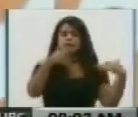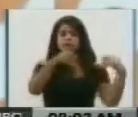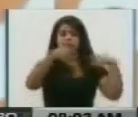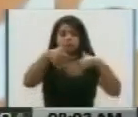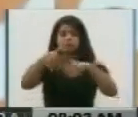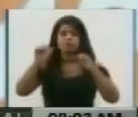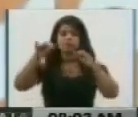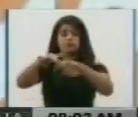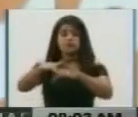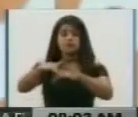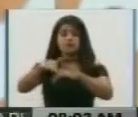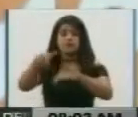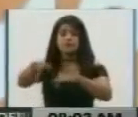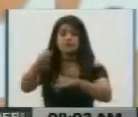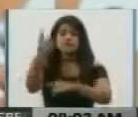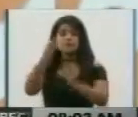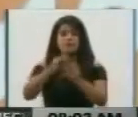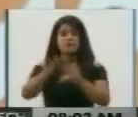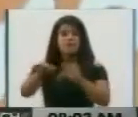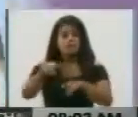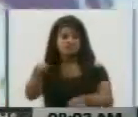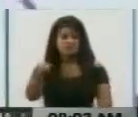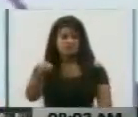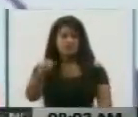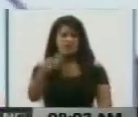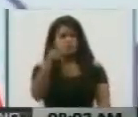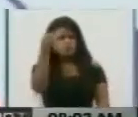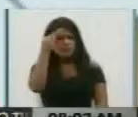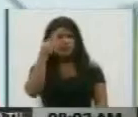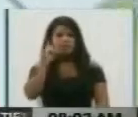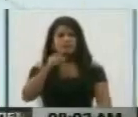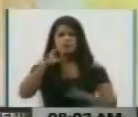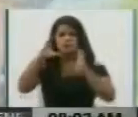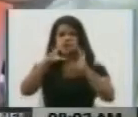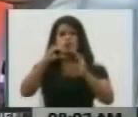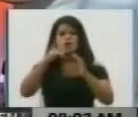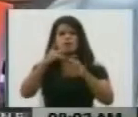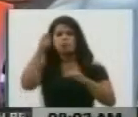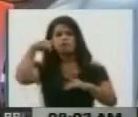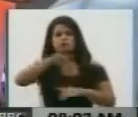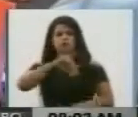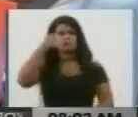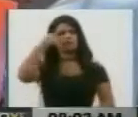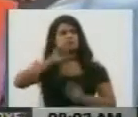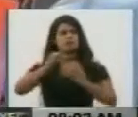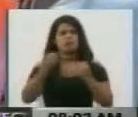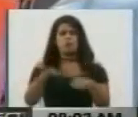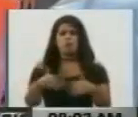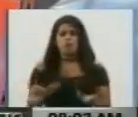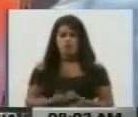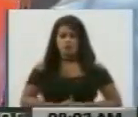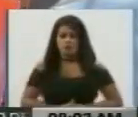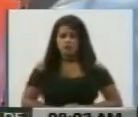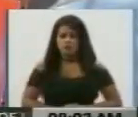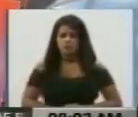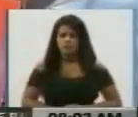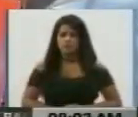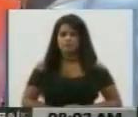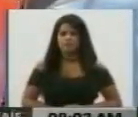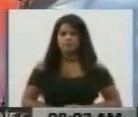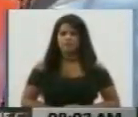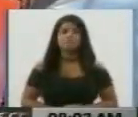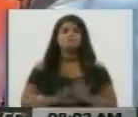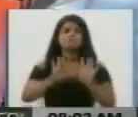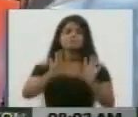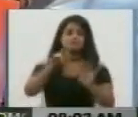espera hacer la derecha el próximo jueves. Es decir, comunicacionalmente, cómo se tiene que preparar el pueblo venezolano. Bueno, el que es picado de